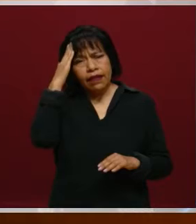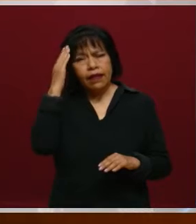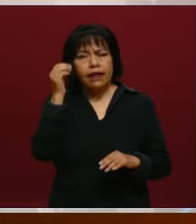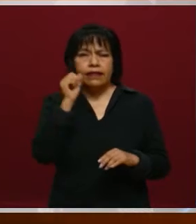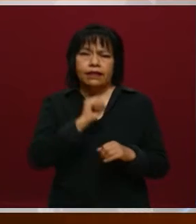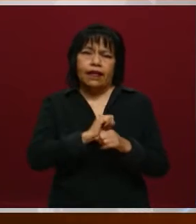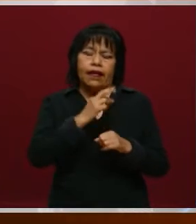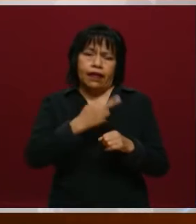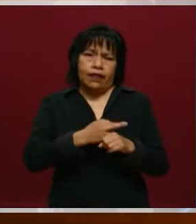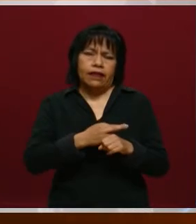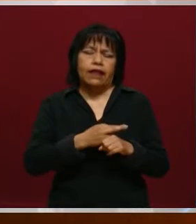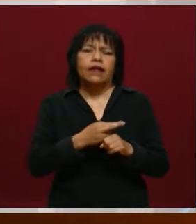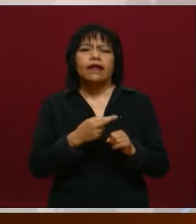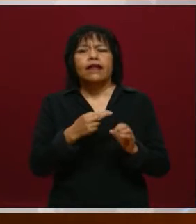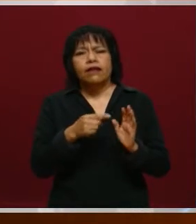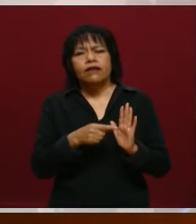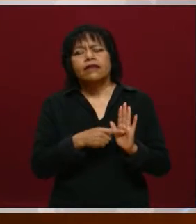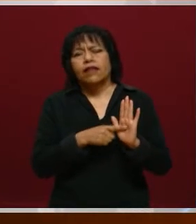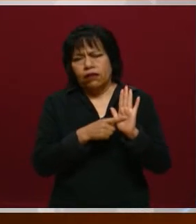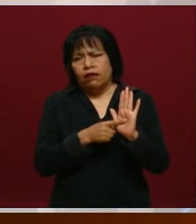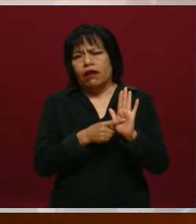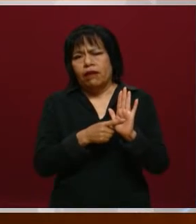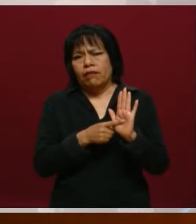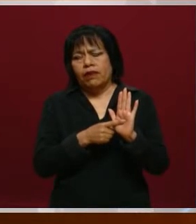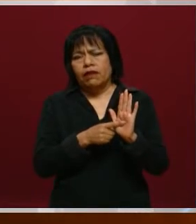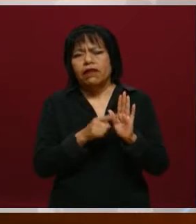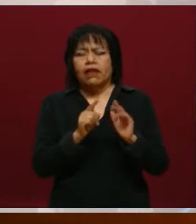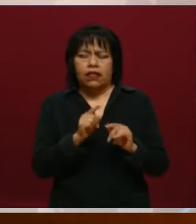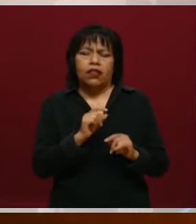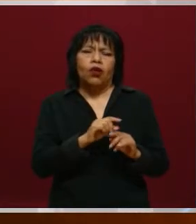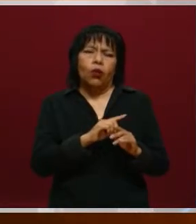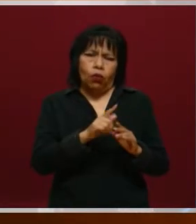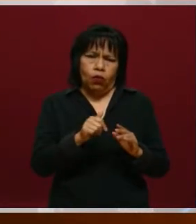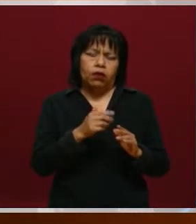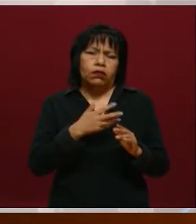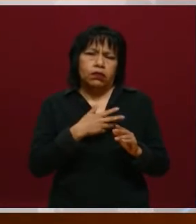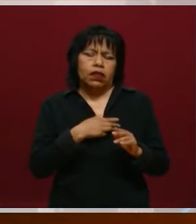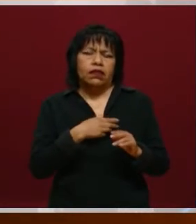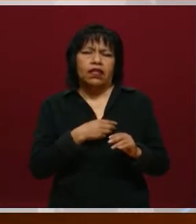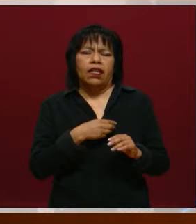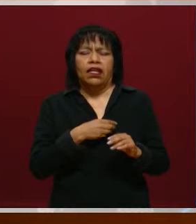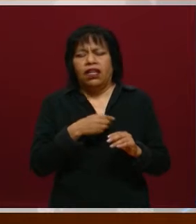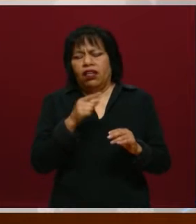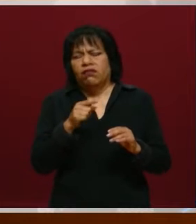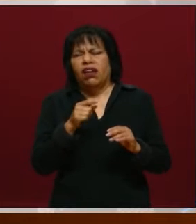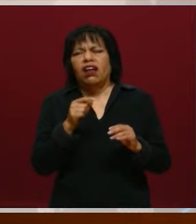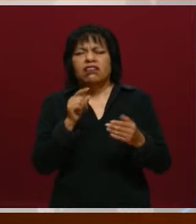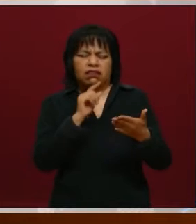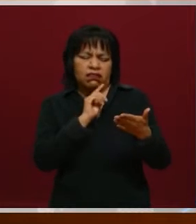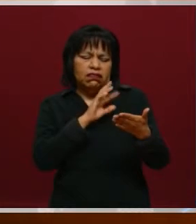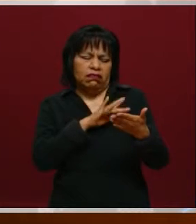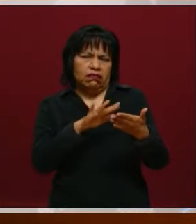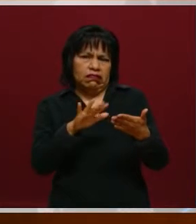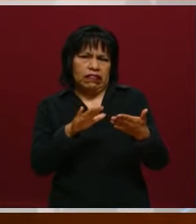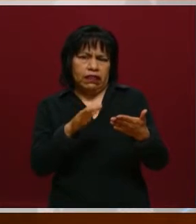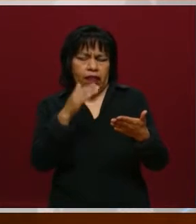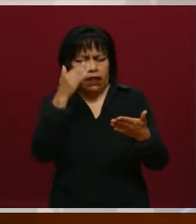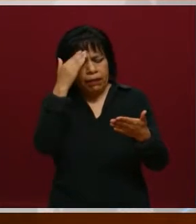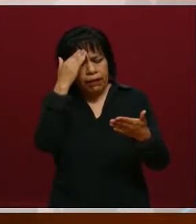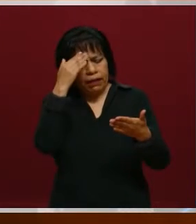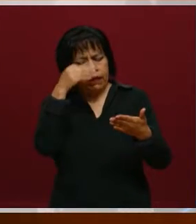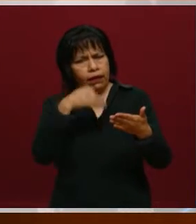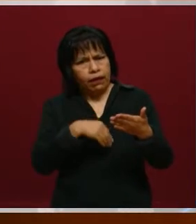en el prefacio estamos colocando mensajes que pues nos han